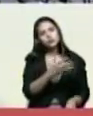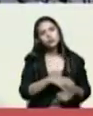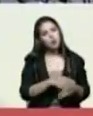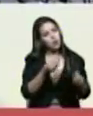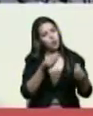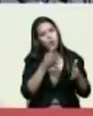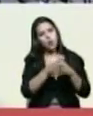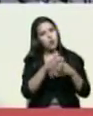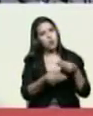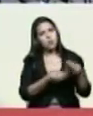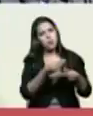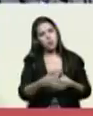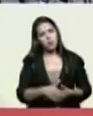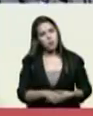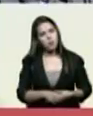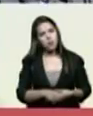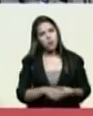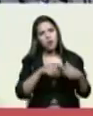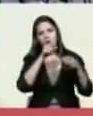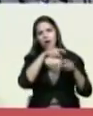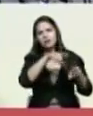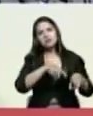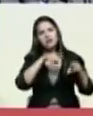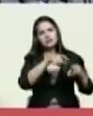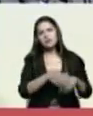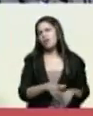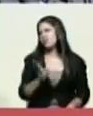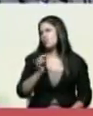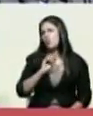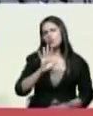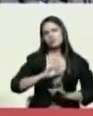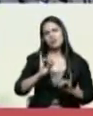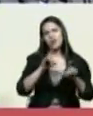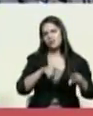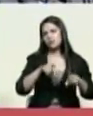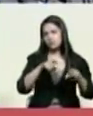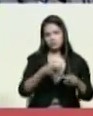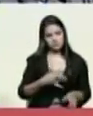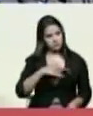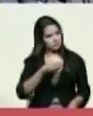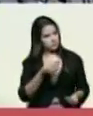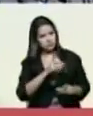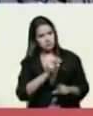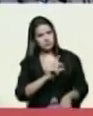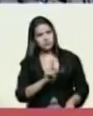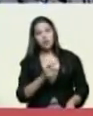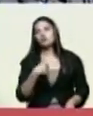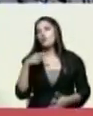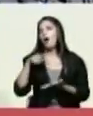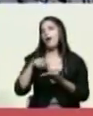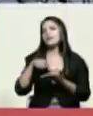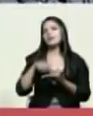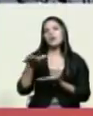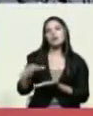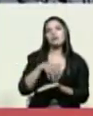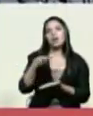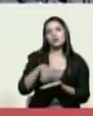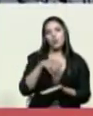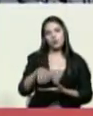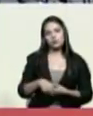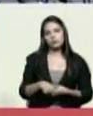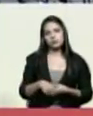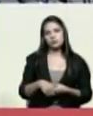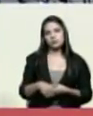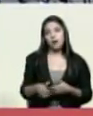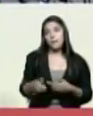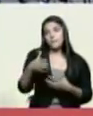cómo va la siembra? No, Hugo, ya yo no estoy sembrando. ¿Cómo que no estás sembrando? No, yo alquilo el tractor. Me da